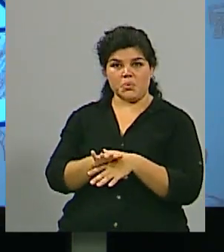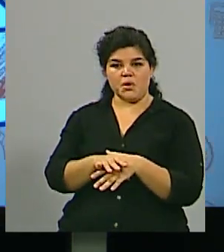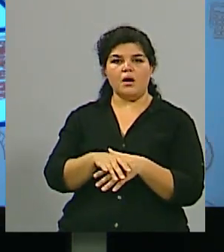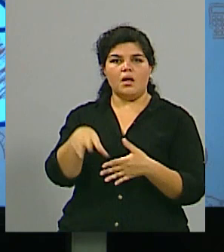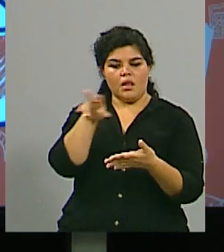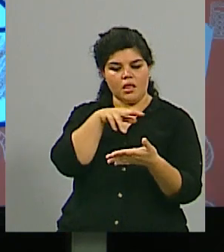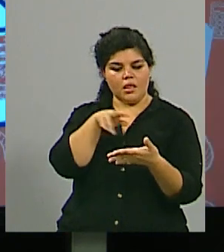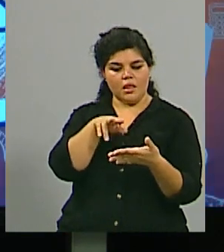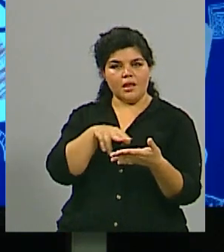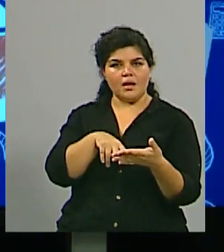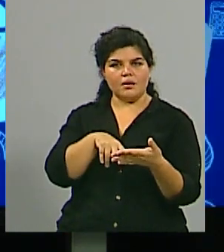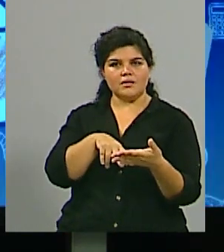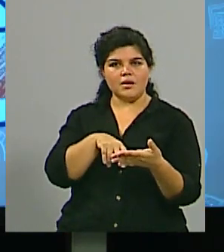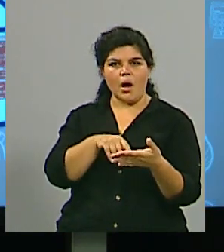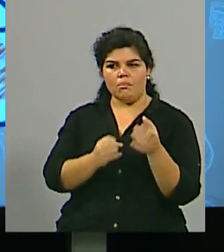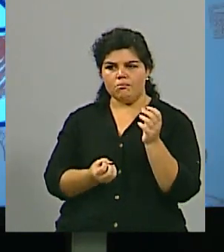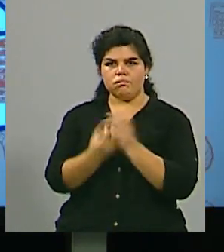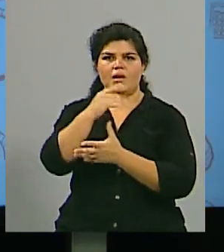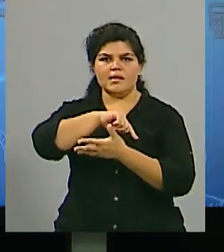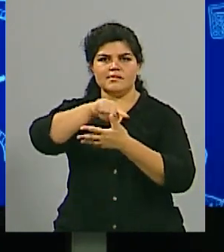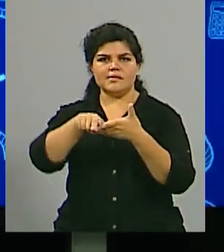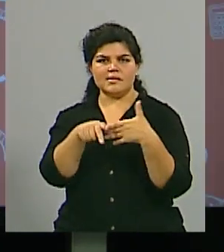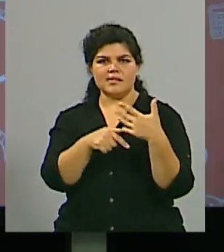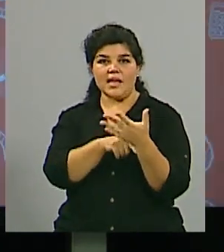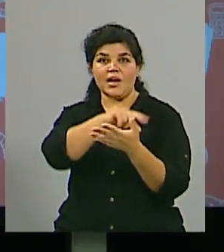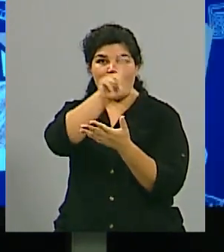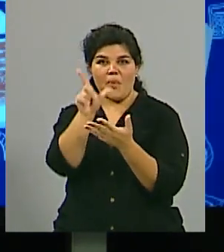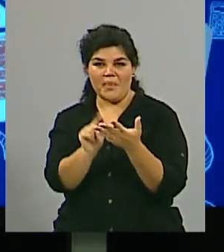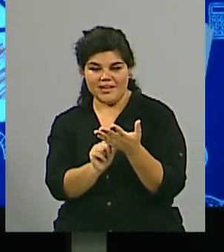Bueno, justamente lo que yo doy cuenta en mi libro es que no es que